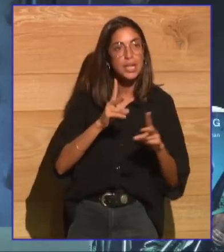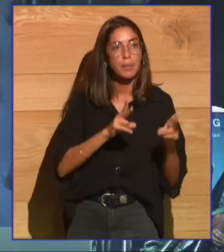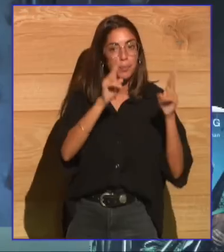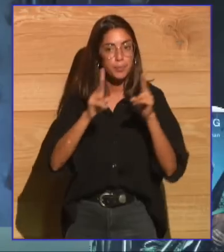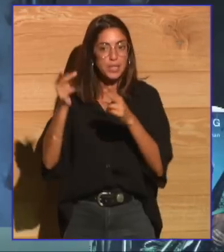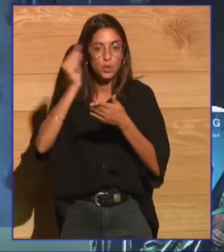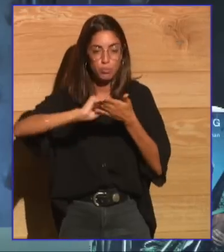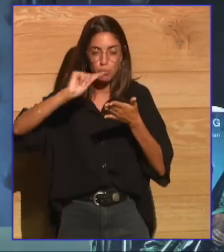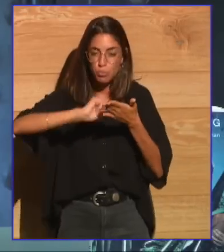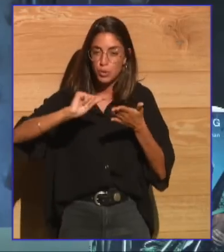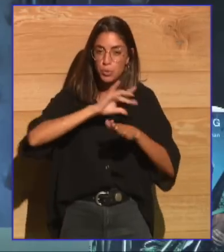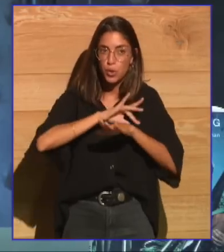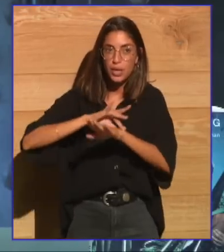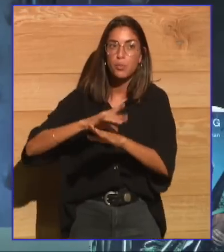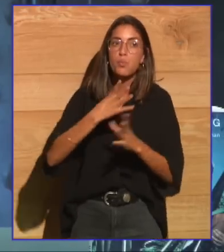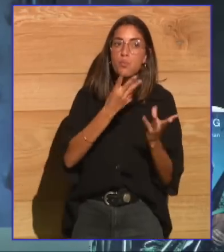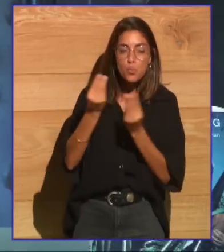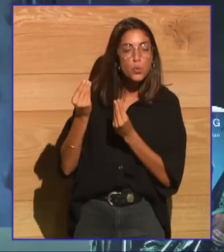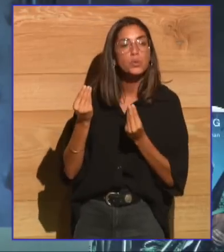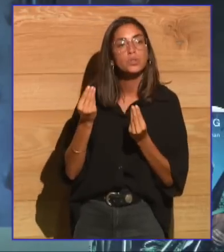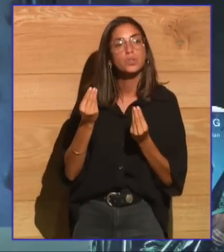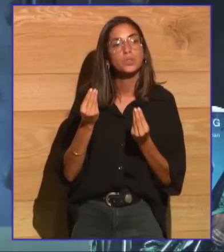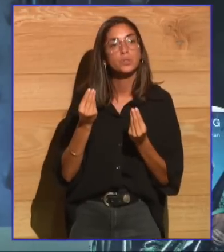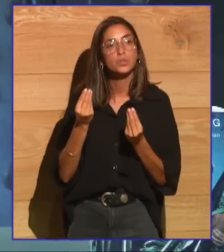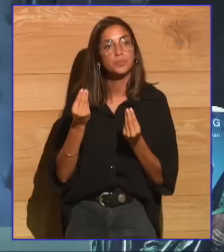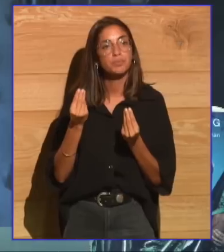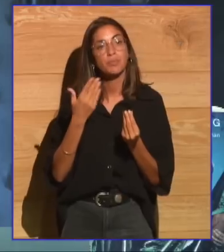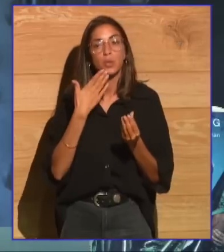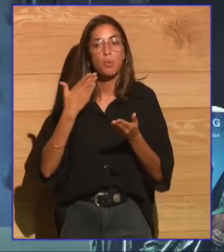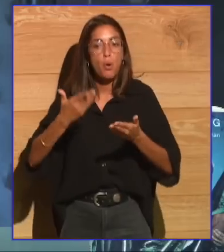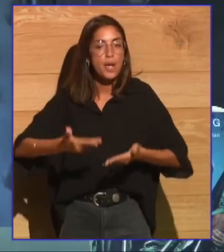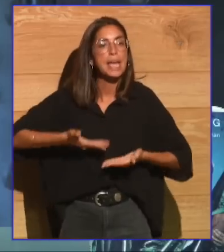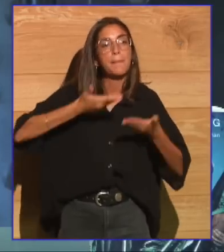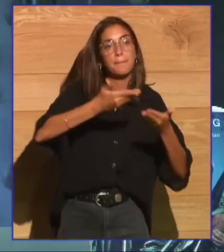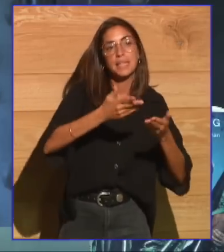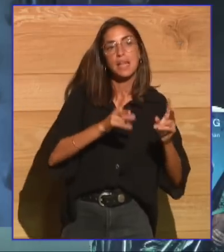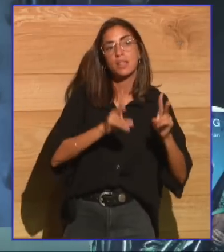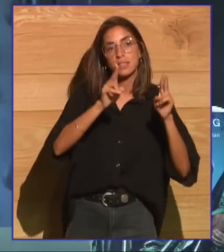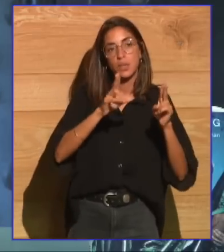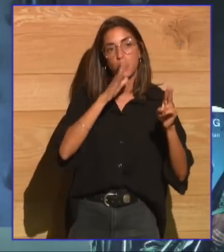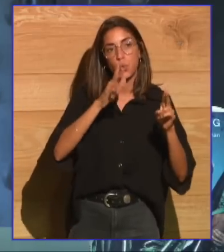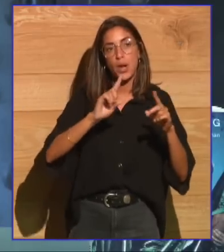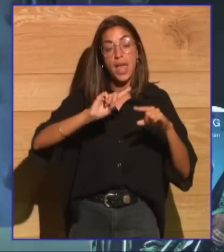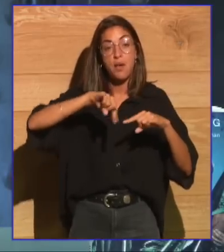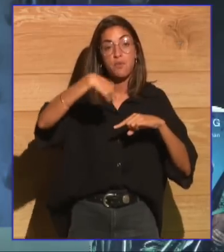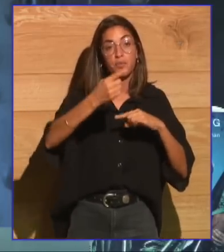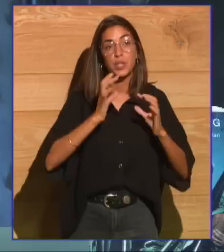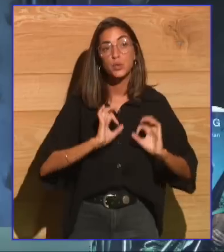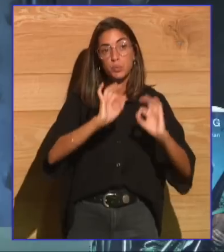afirmaba como eso como anfitrión como anfitrión y un amago gran amante de los efectos especiales una